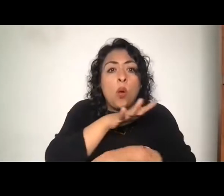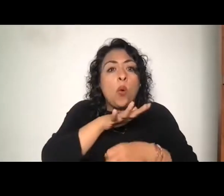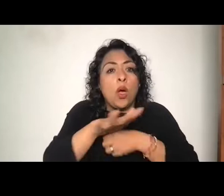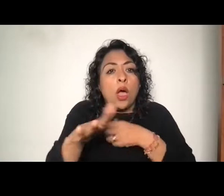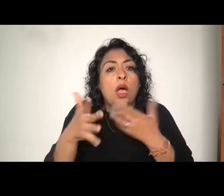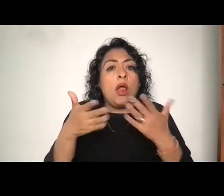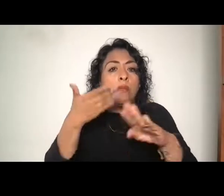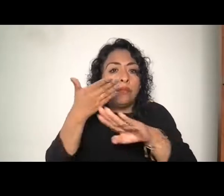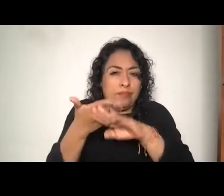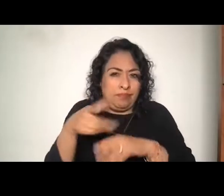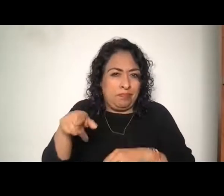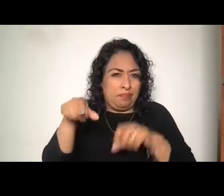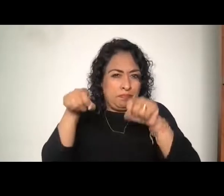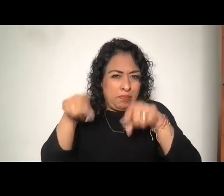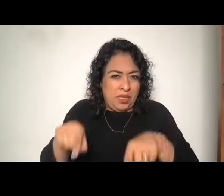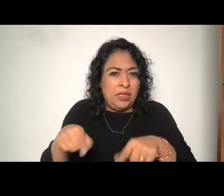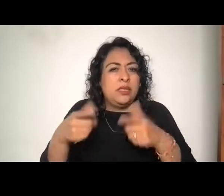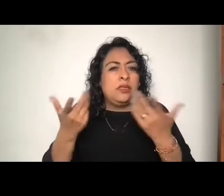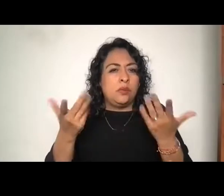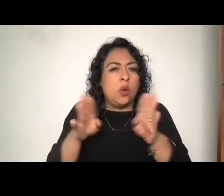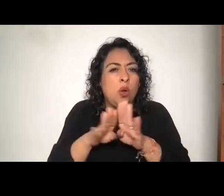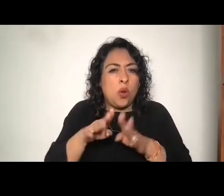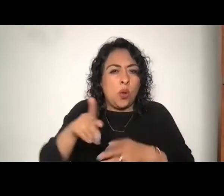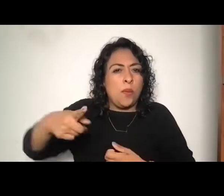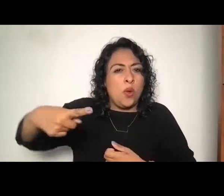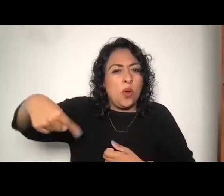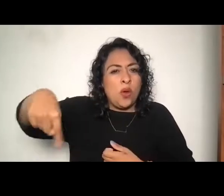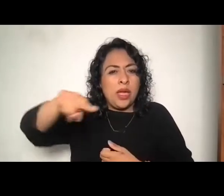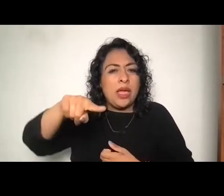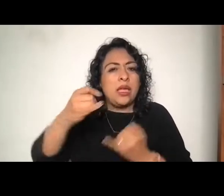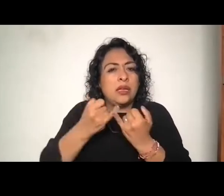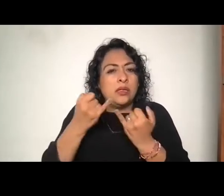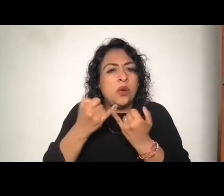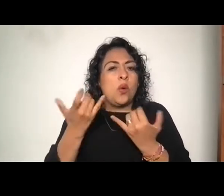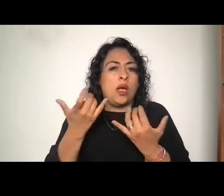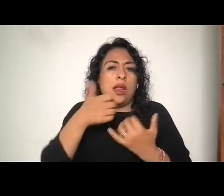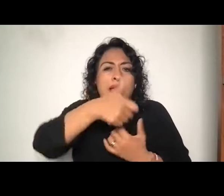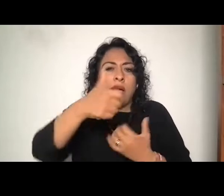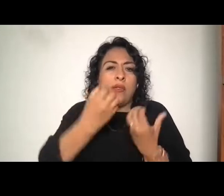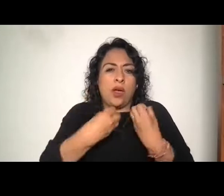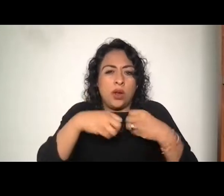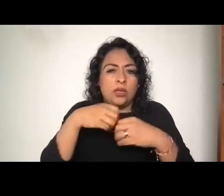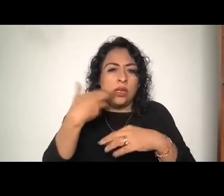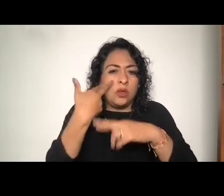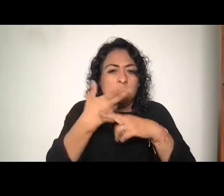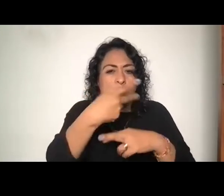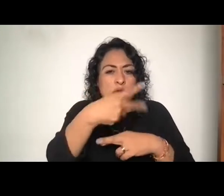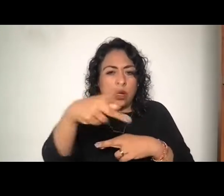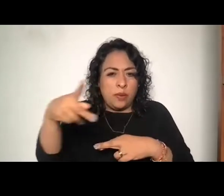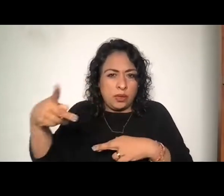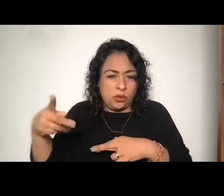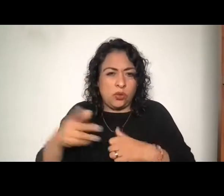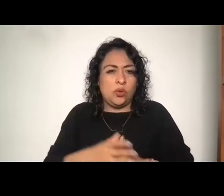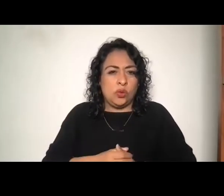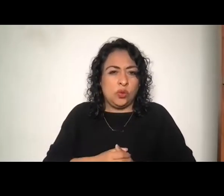afectación a ellas y cómo también ellas, así como le toca a cada organización civil, en